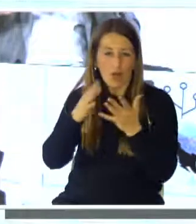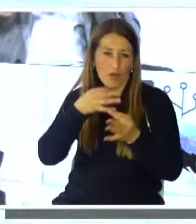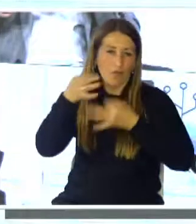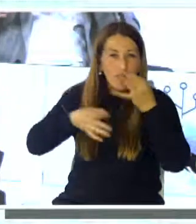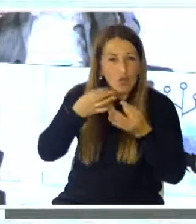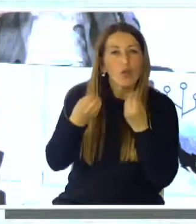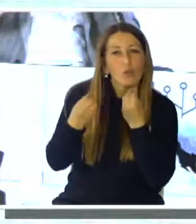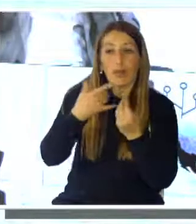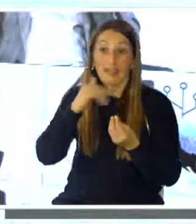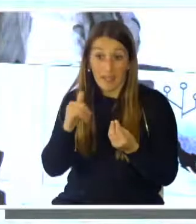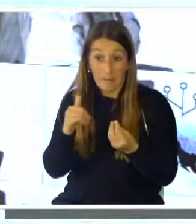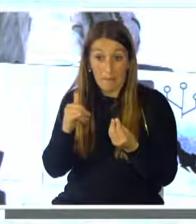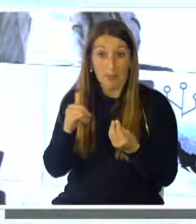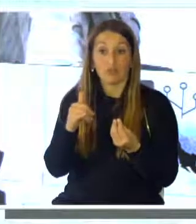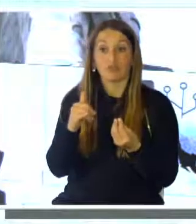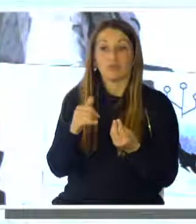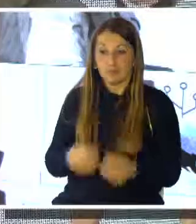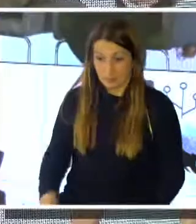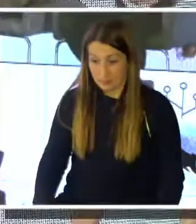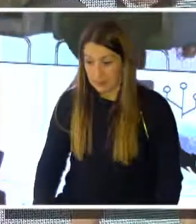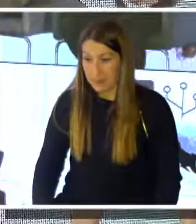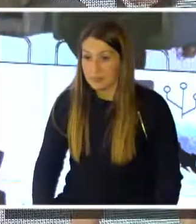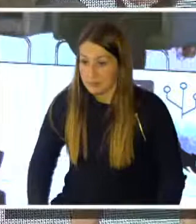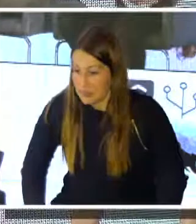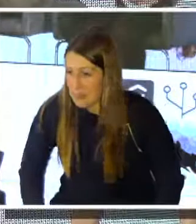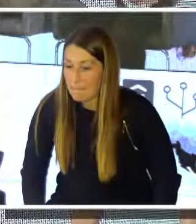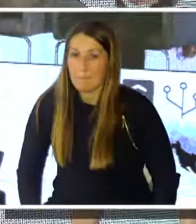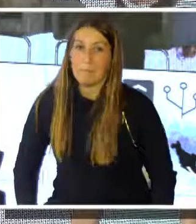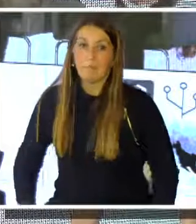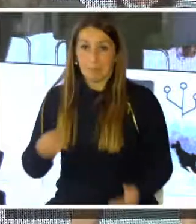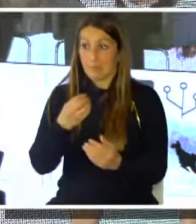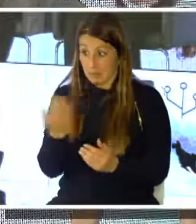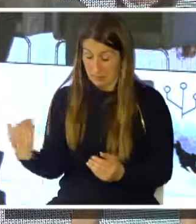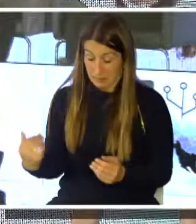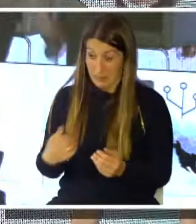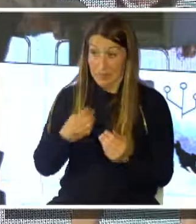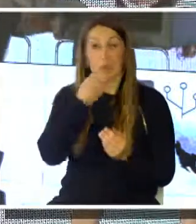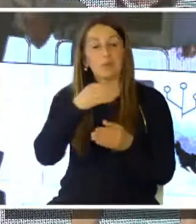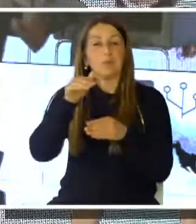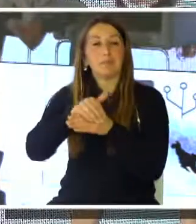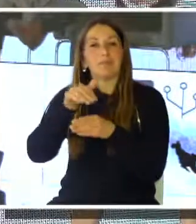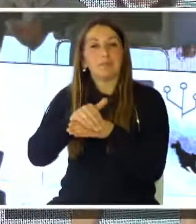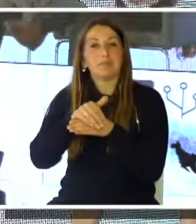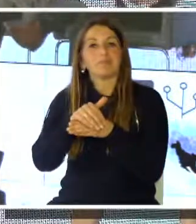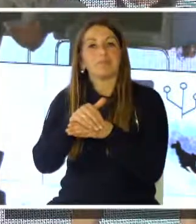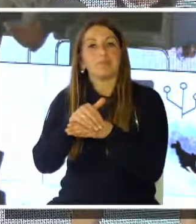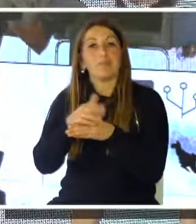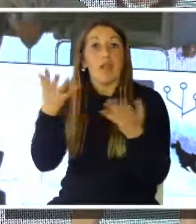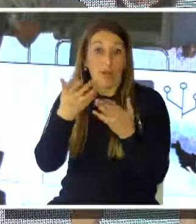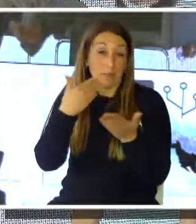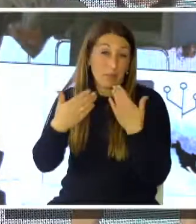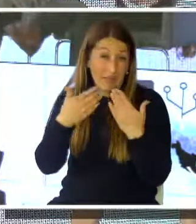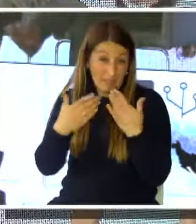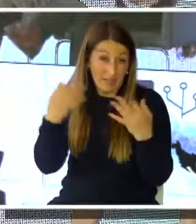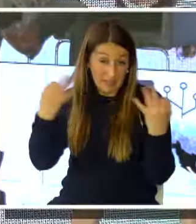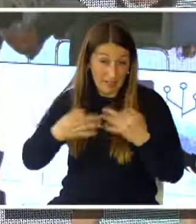de los ejemplos que tenemos buenas tardes yo lo voy a bajar un poquito la realidad esto es todo